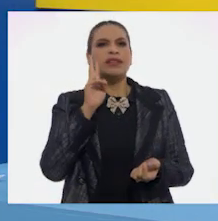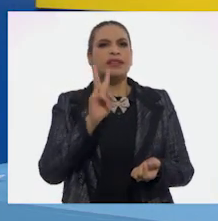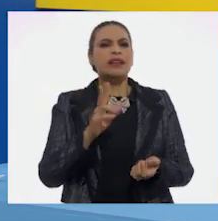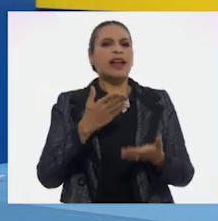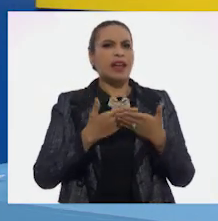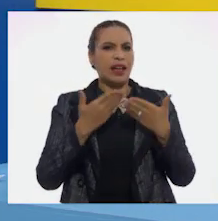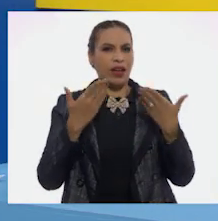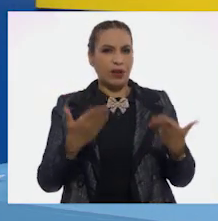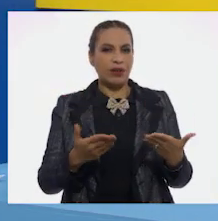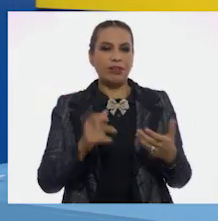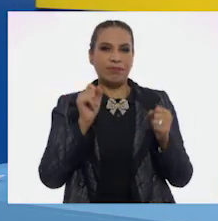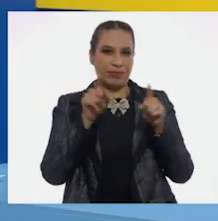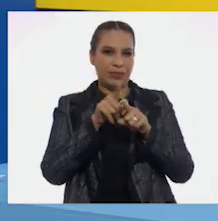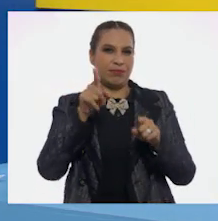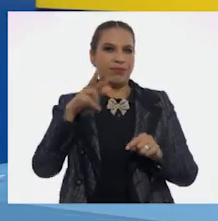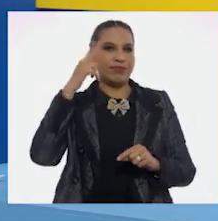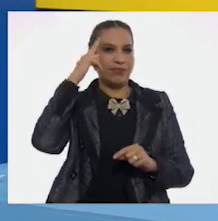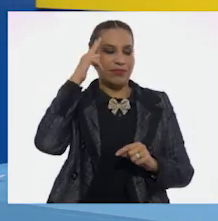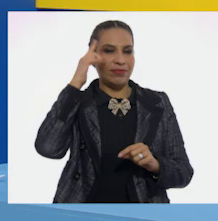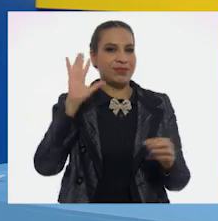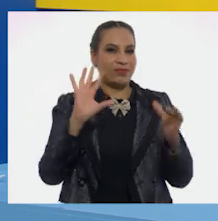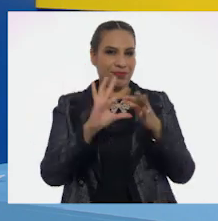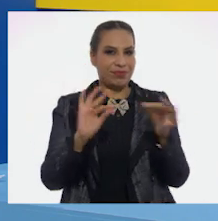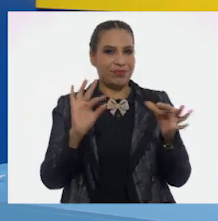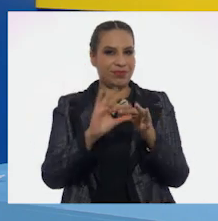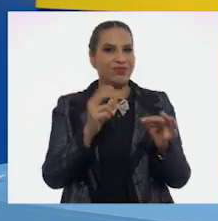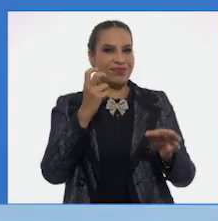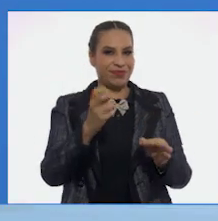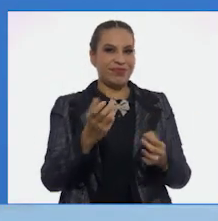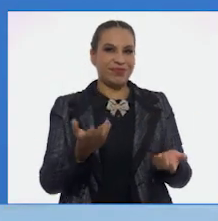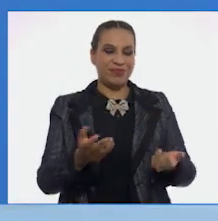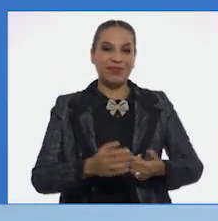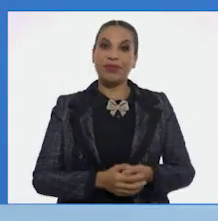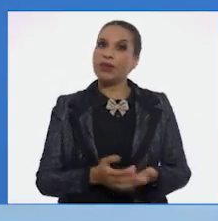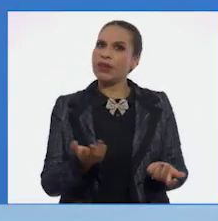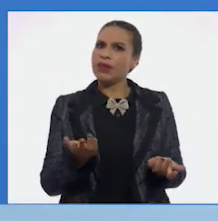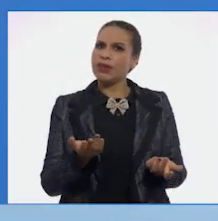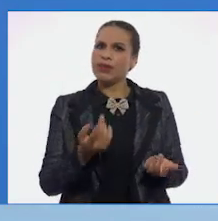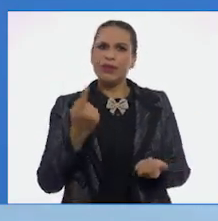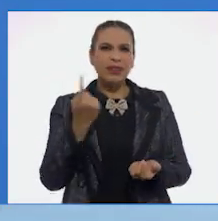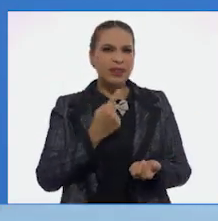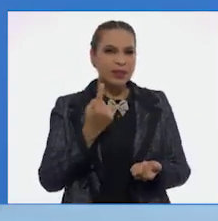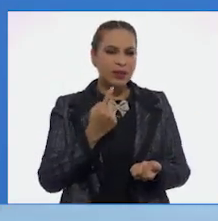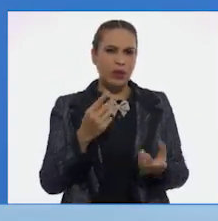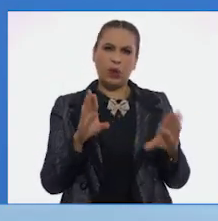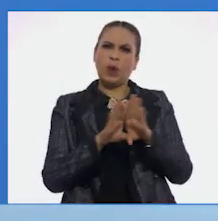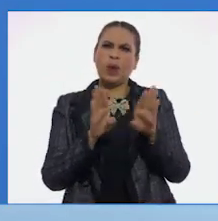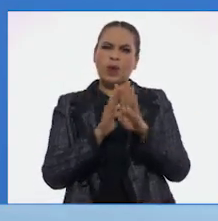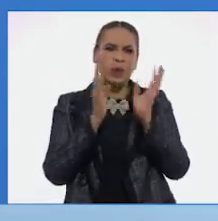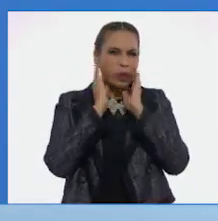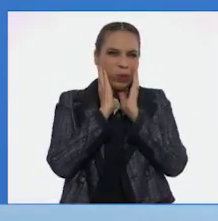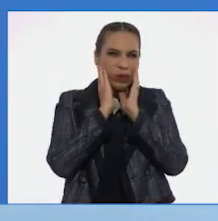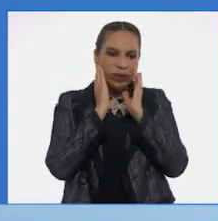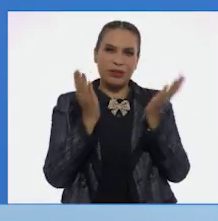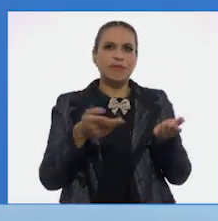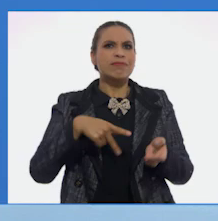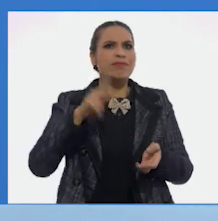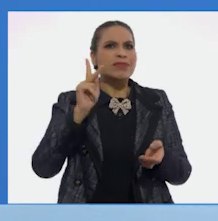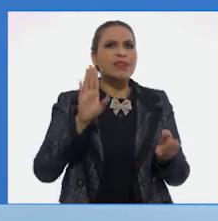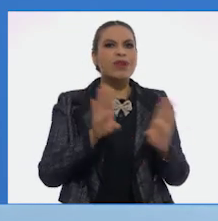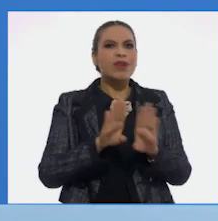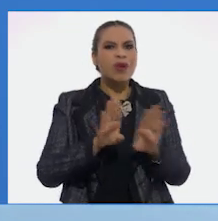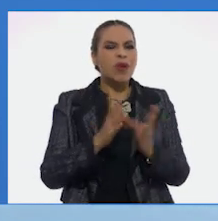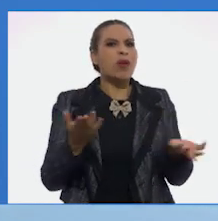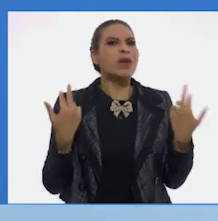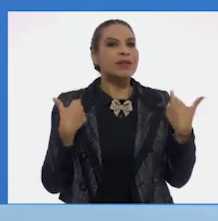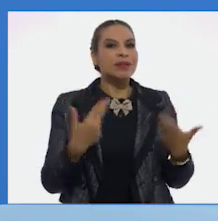si dejamos que sea el mismo Porfirio Díaz quien nos cuente al respecto? ¿Qué? ¿Cómo? ¿Cómo? Pero